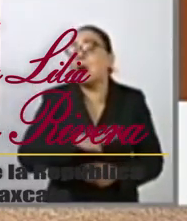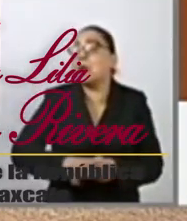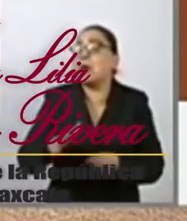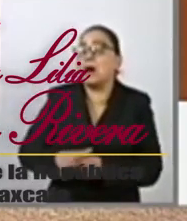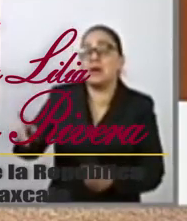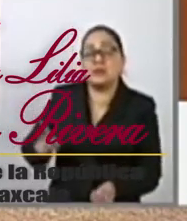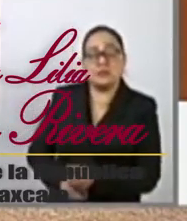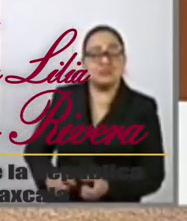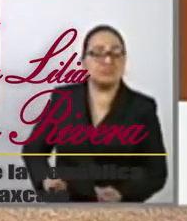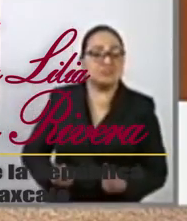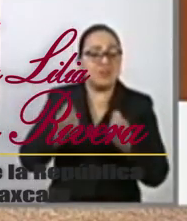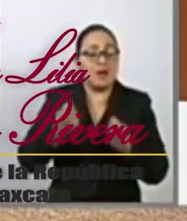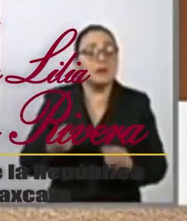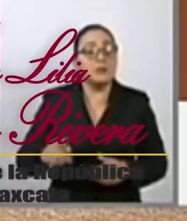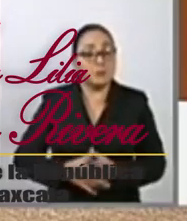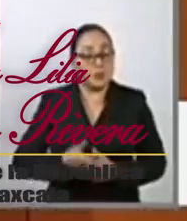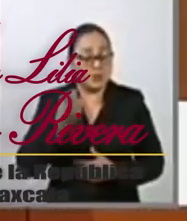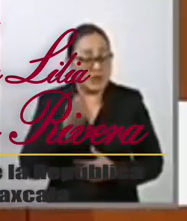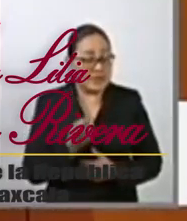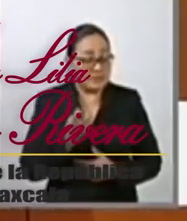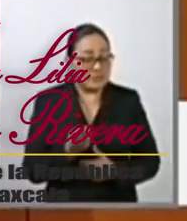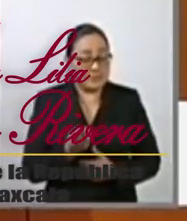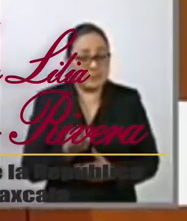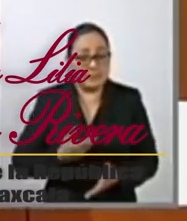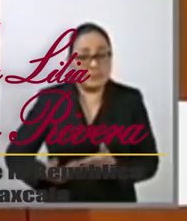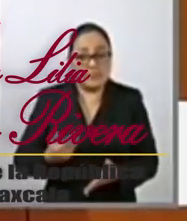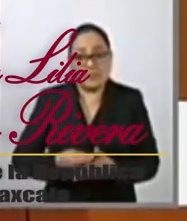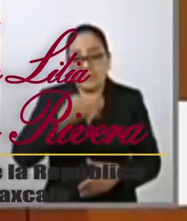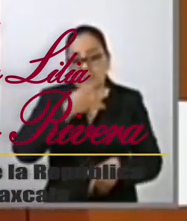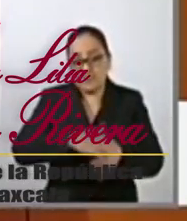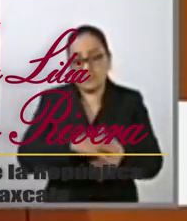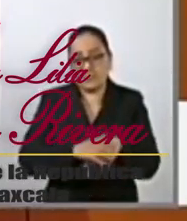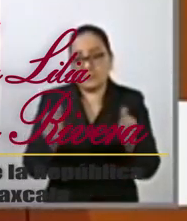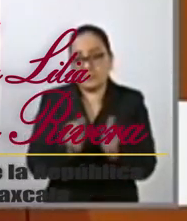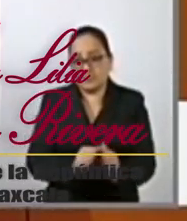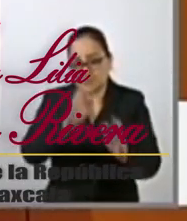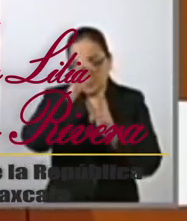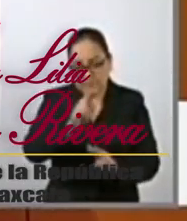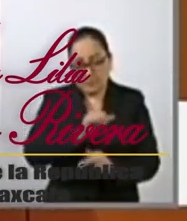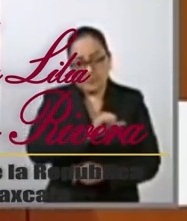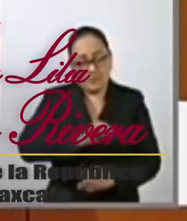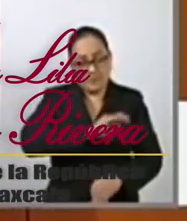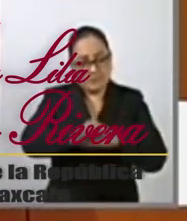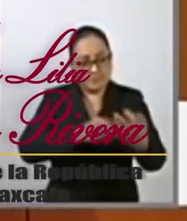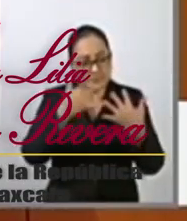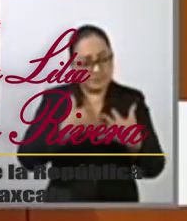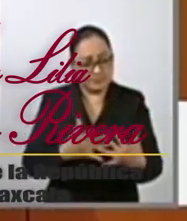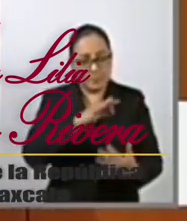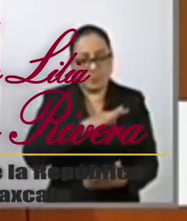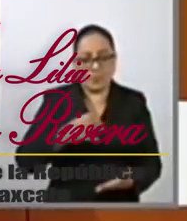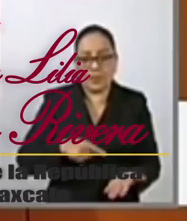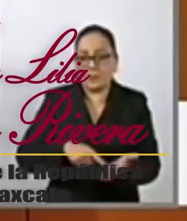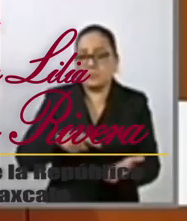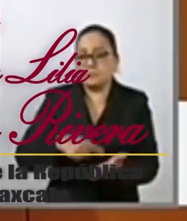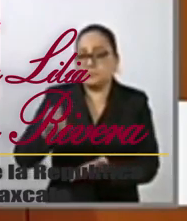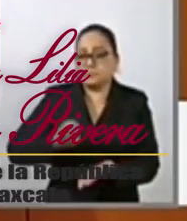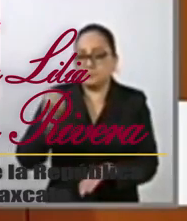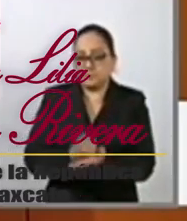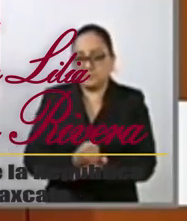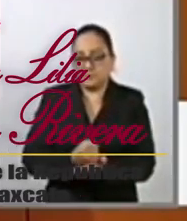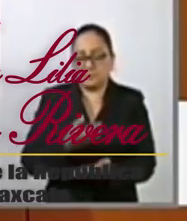delictivas. Por estas razones, invito respetuosamente a los presentes a aprobar el dictamen que se somete